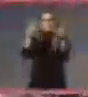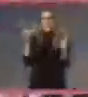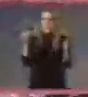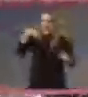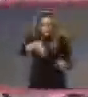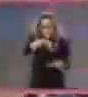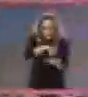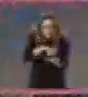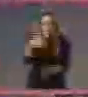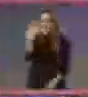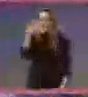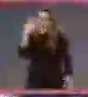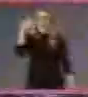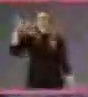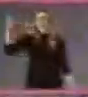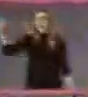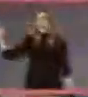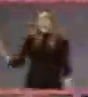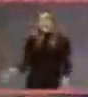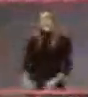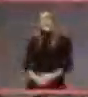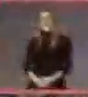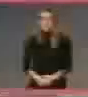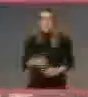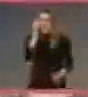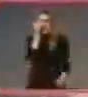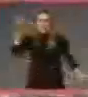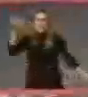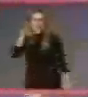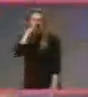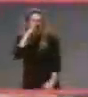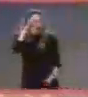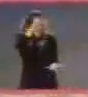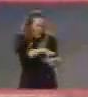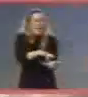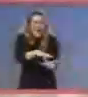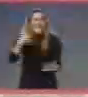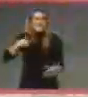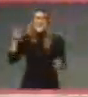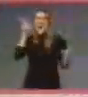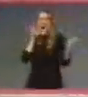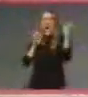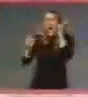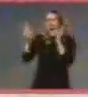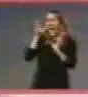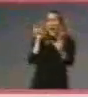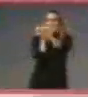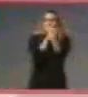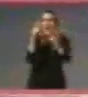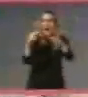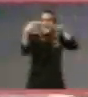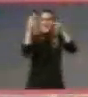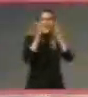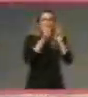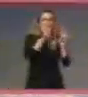El Carnaval por Fin en febrero la Mur ya suena en Frente te Veo